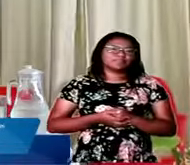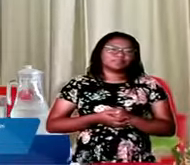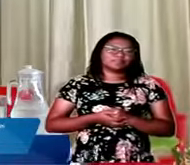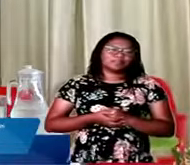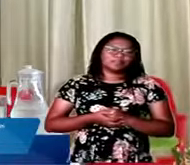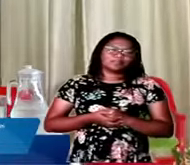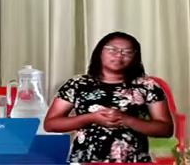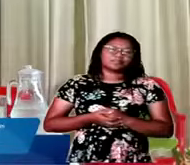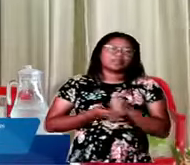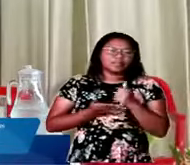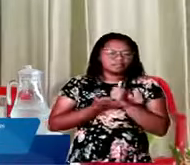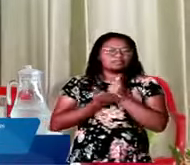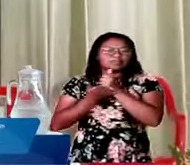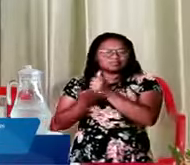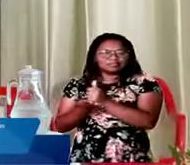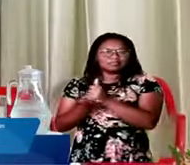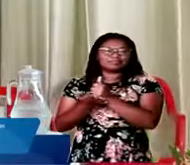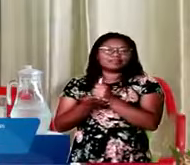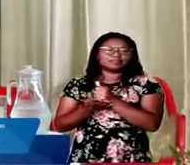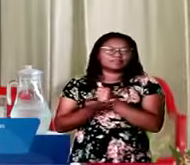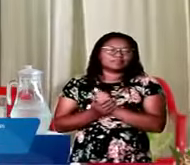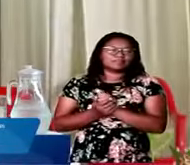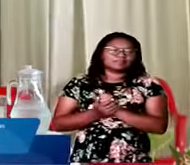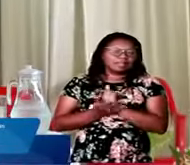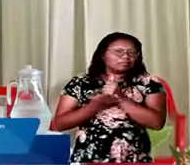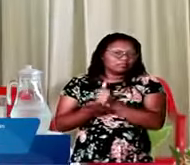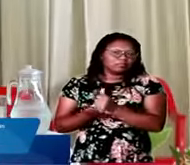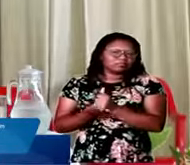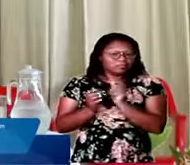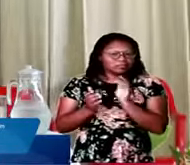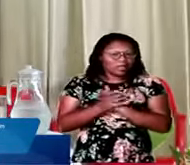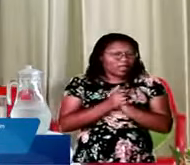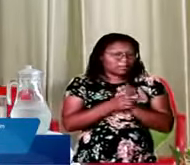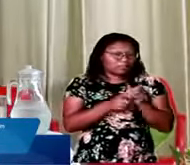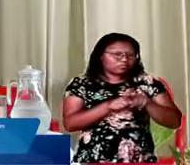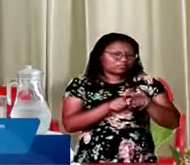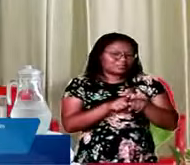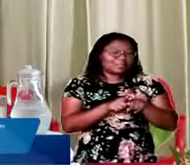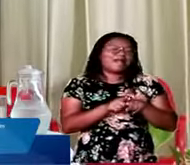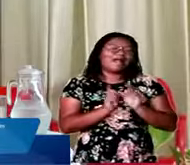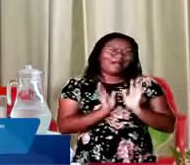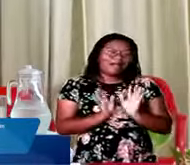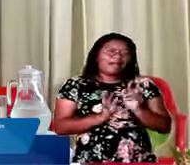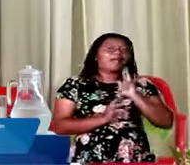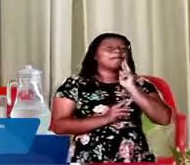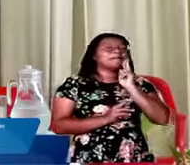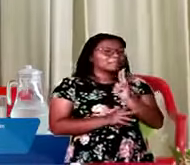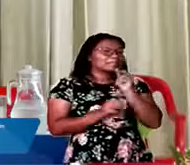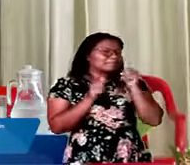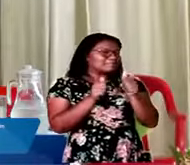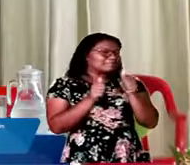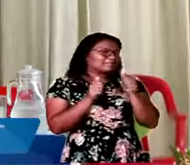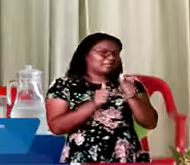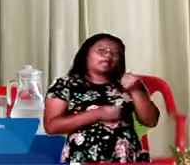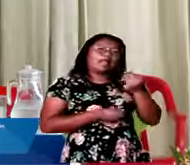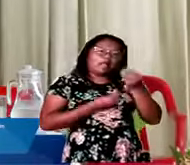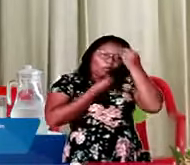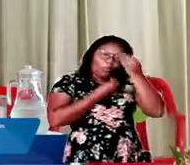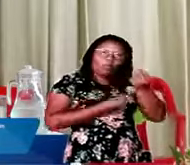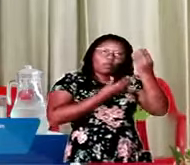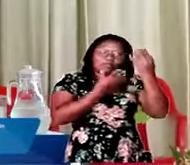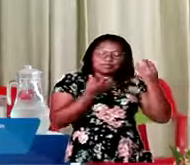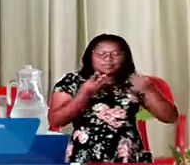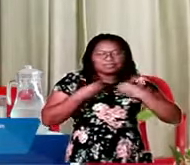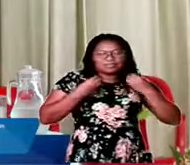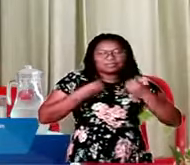El que le tendió la mano, ese es el prójimo. Y dijo, bien ha respondido, haz esto y